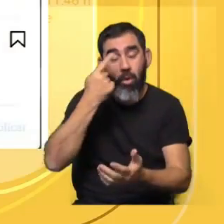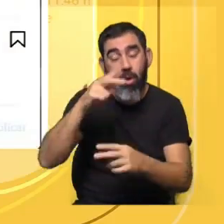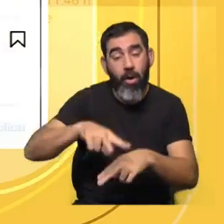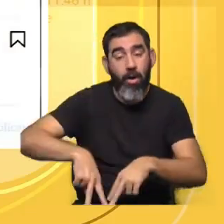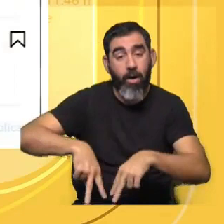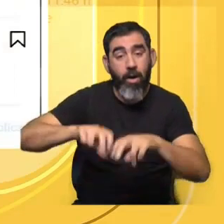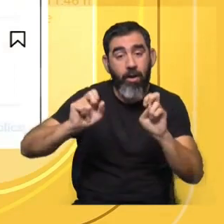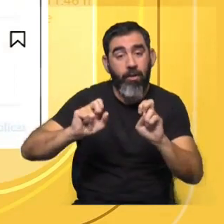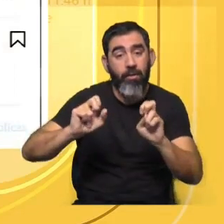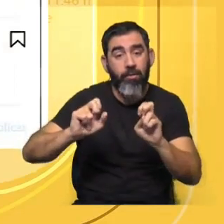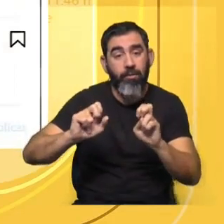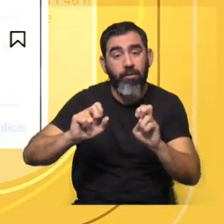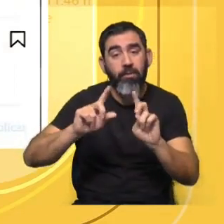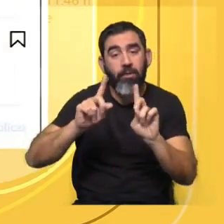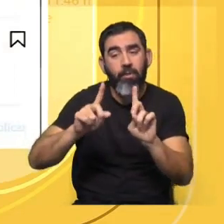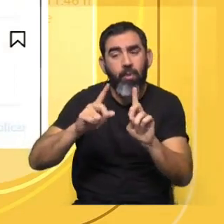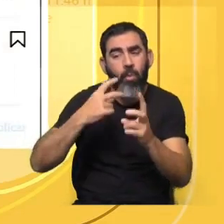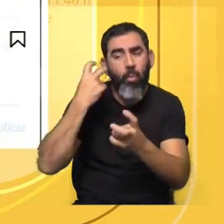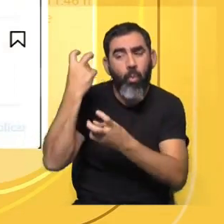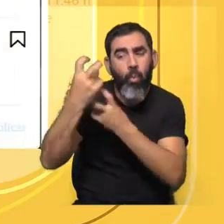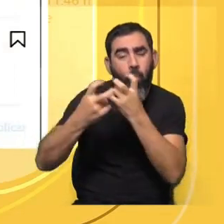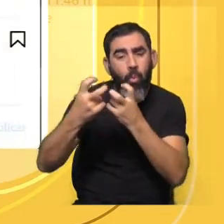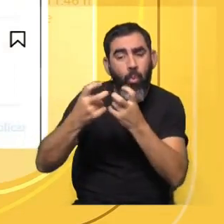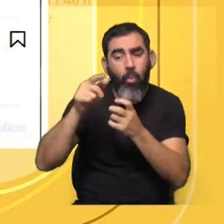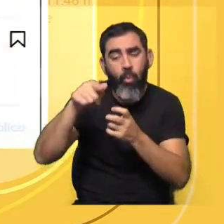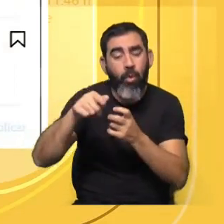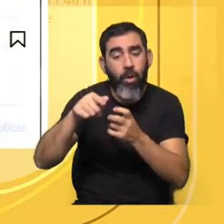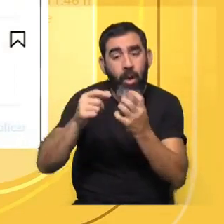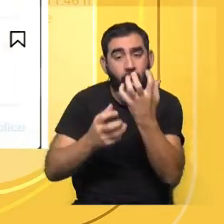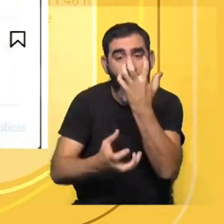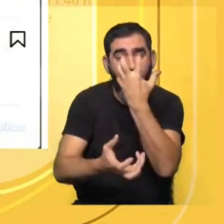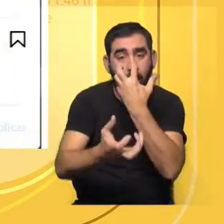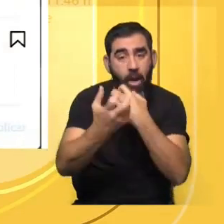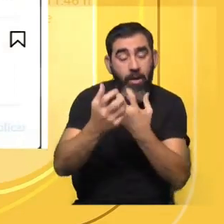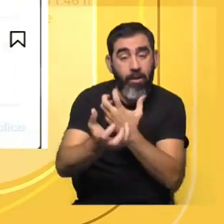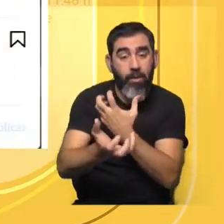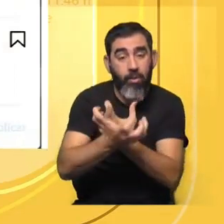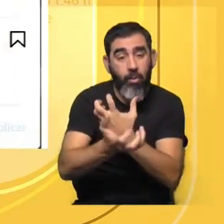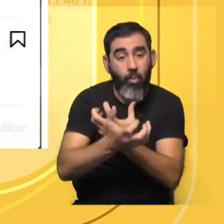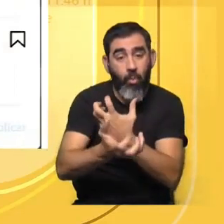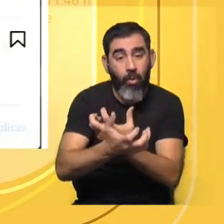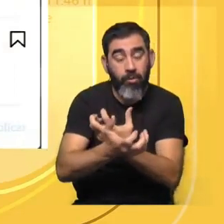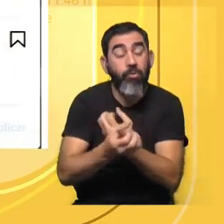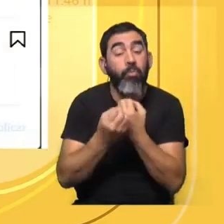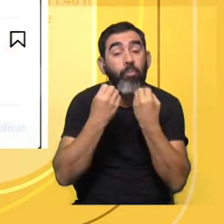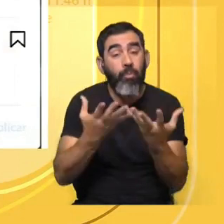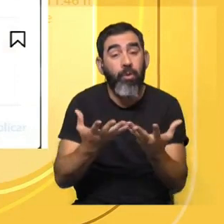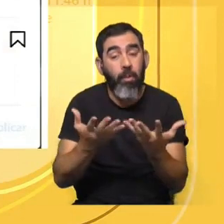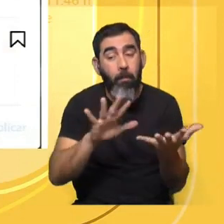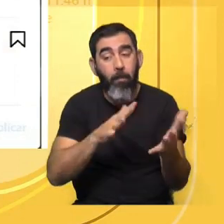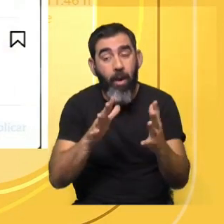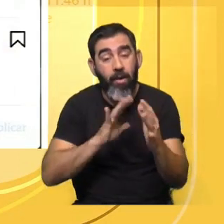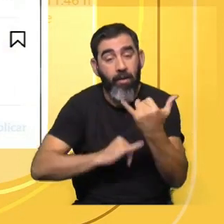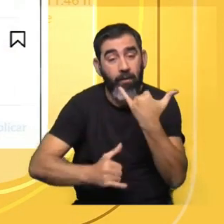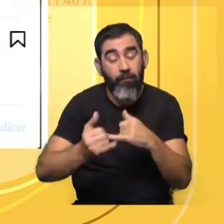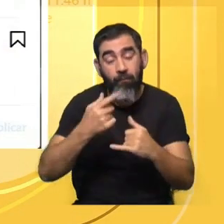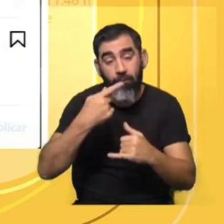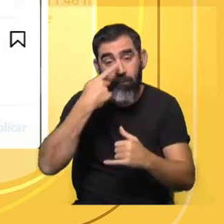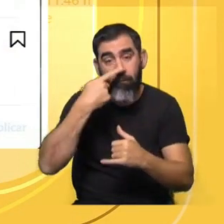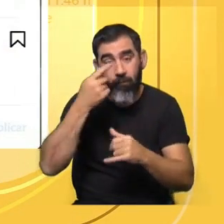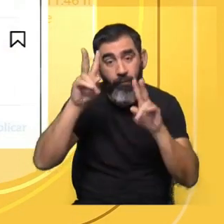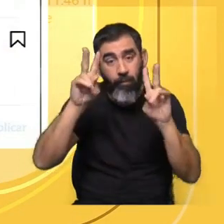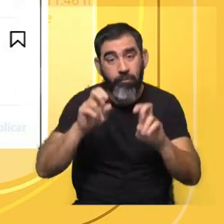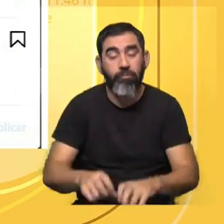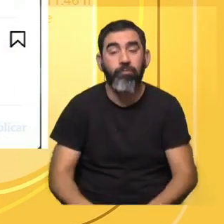investigación, y dijeron, bueno, tenemos que encontrar, tenemos que recuperar estos restos de este animal atropellado porque parece haber información de interés para la